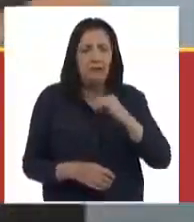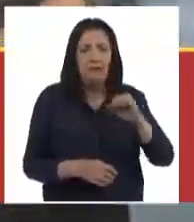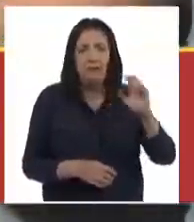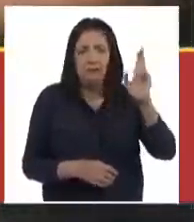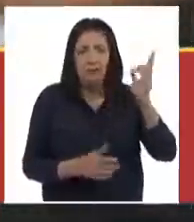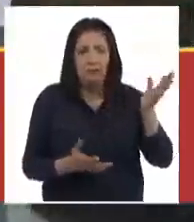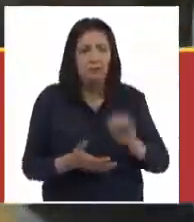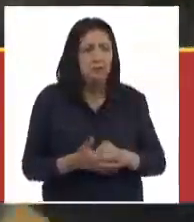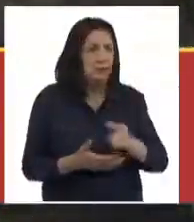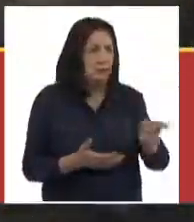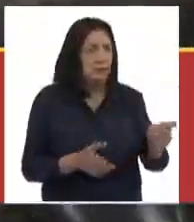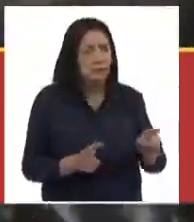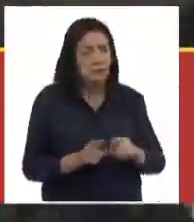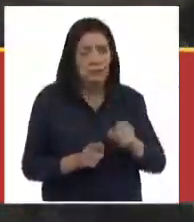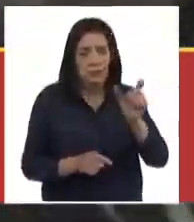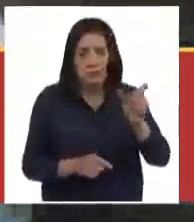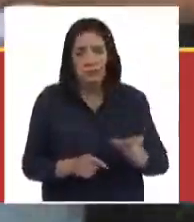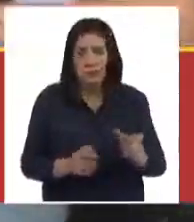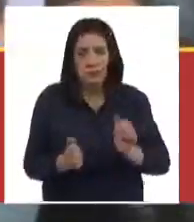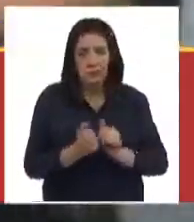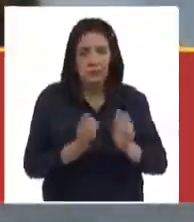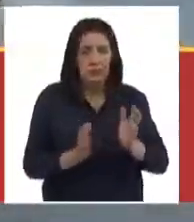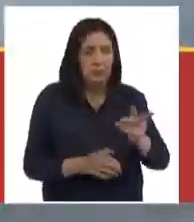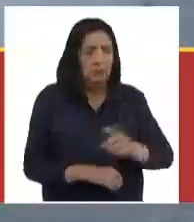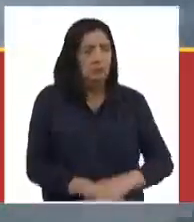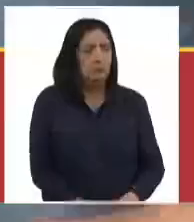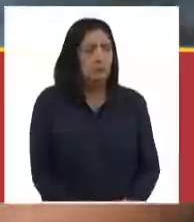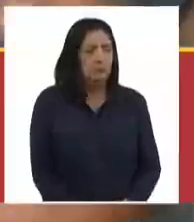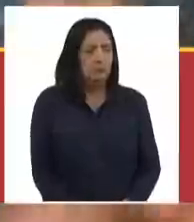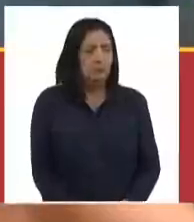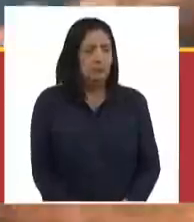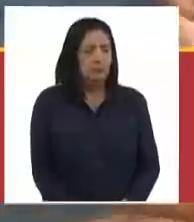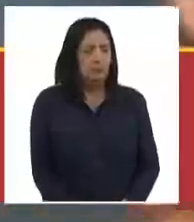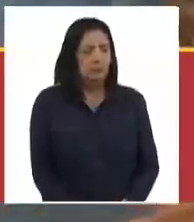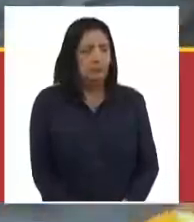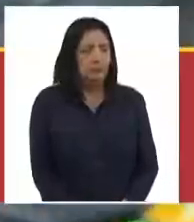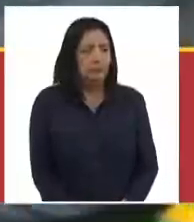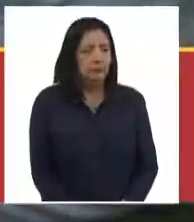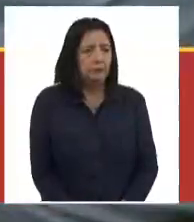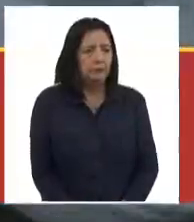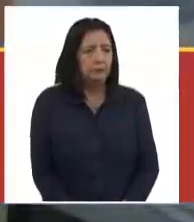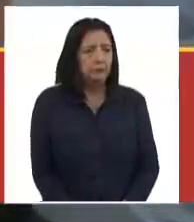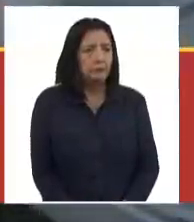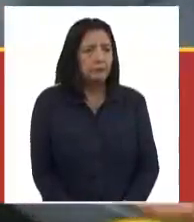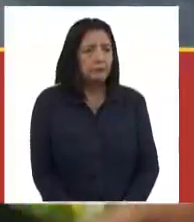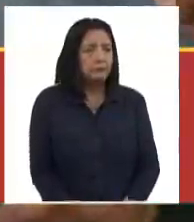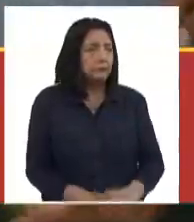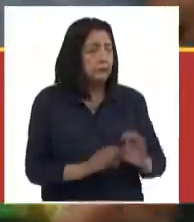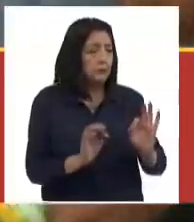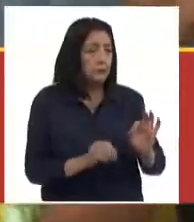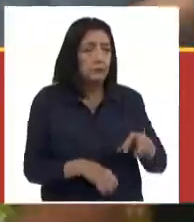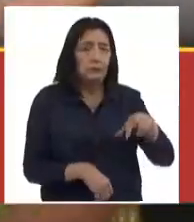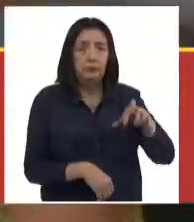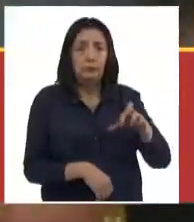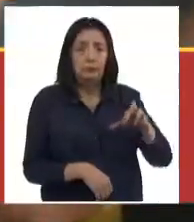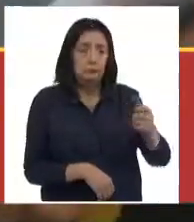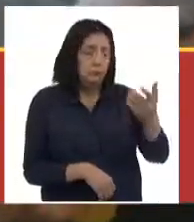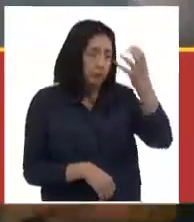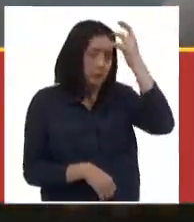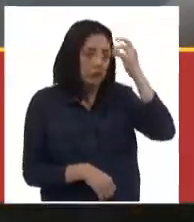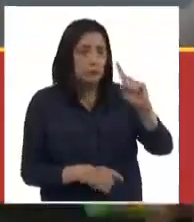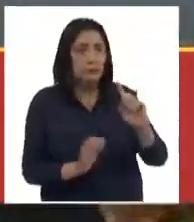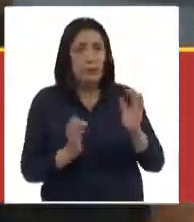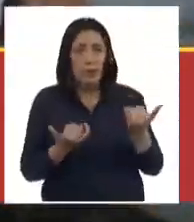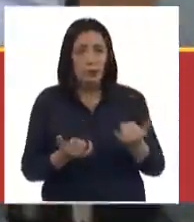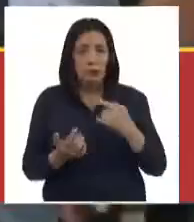si bien es un Fátima, maestro, también es una persona y un candidato. Jorge. Bueno, Pedro Castillo nos ha dicho que